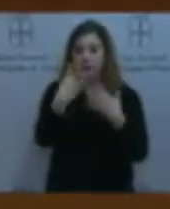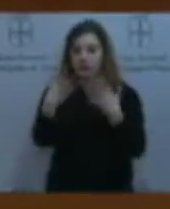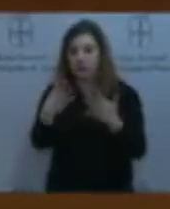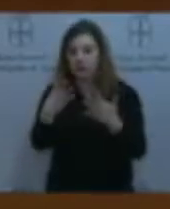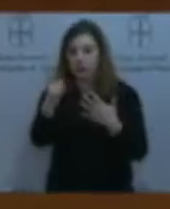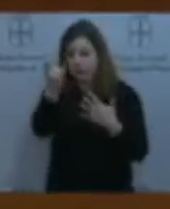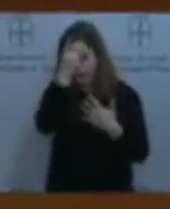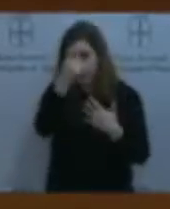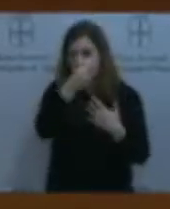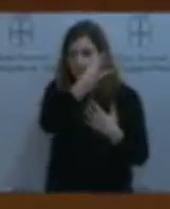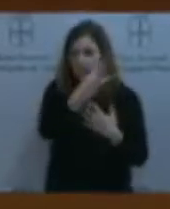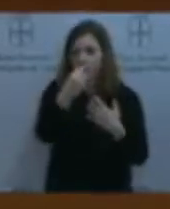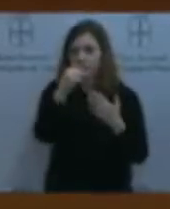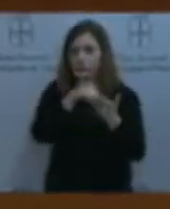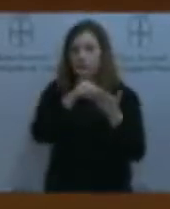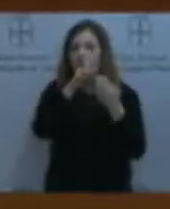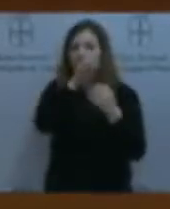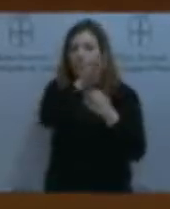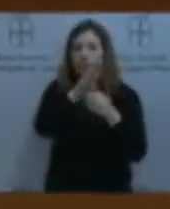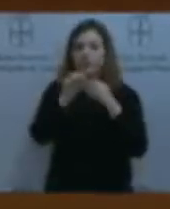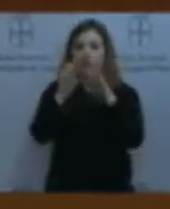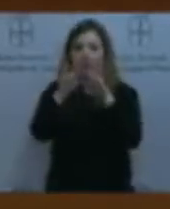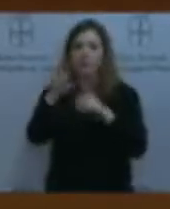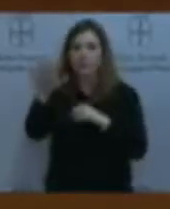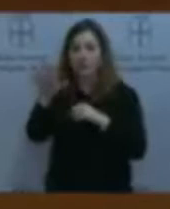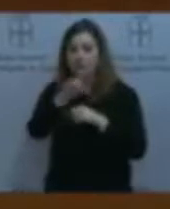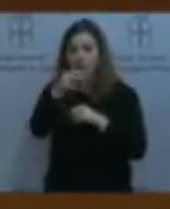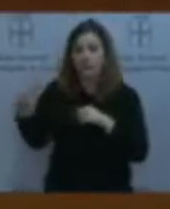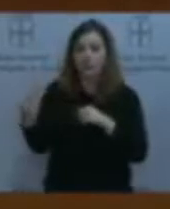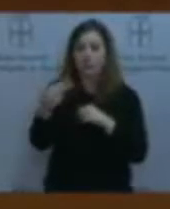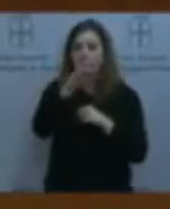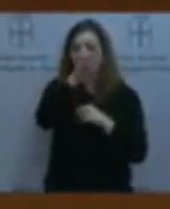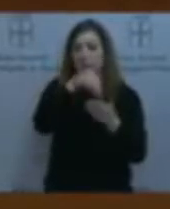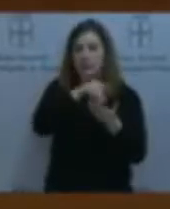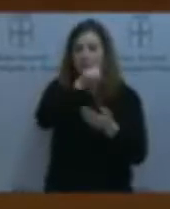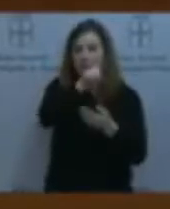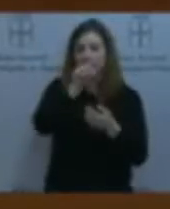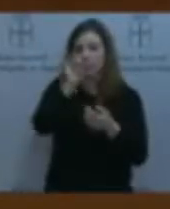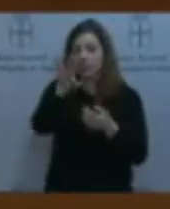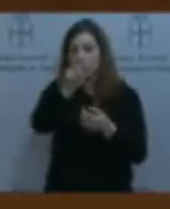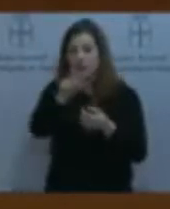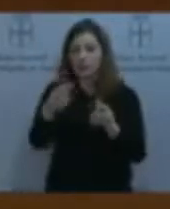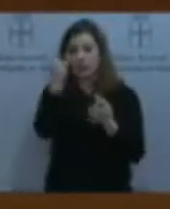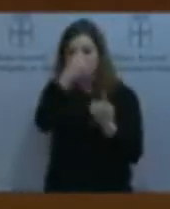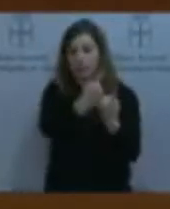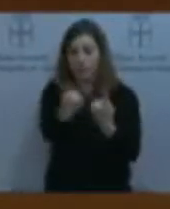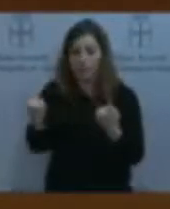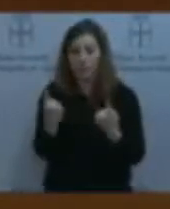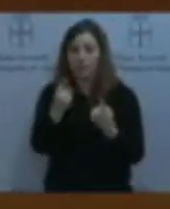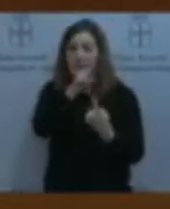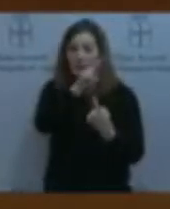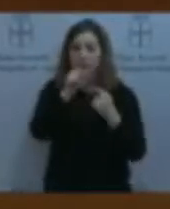90.347,89 euros, lo que da una media de 3.115 por ganadero. Los 165 beneficiarios del sector ovino